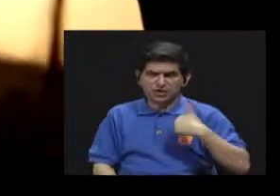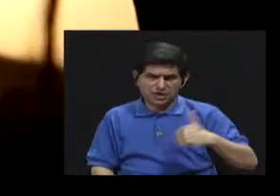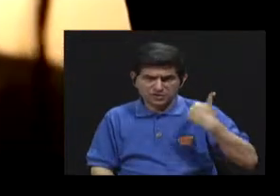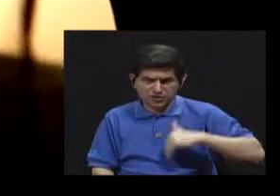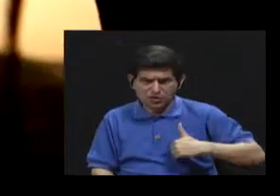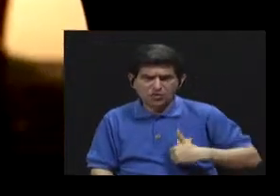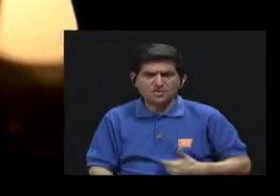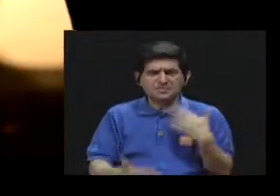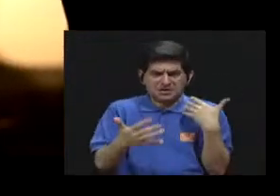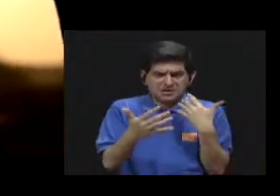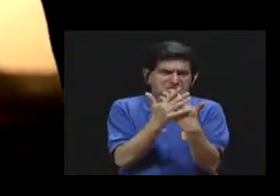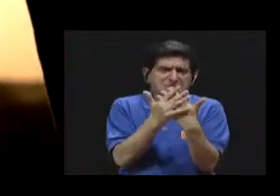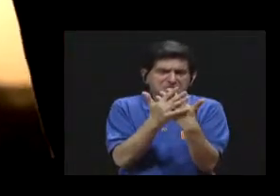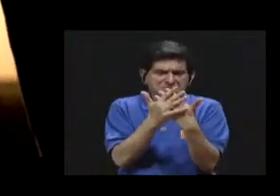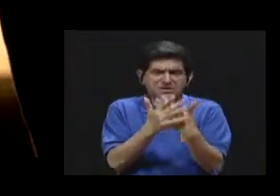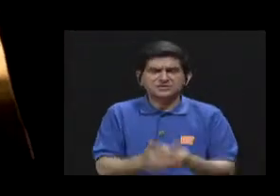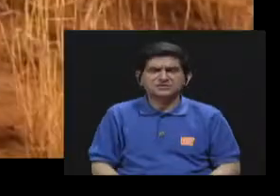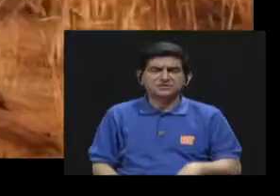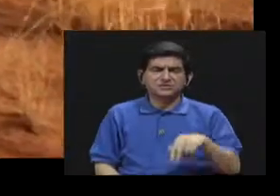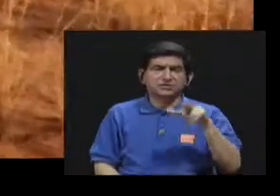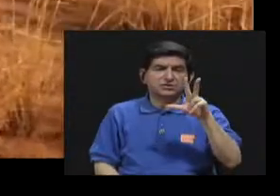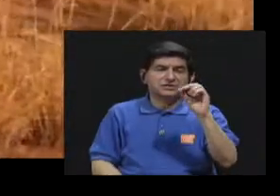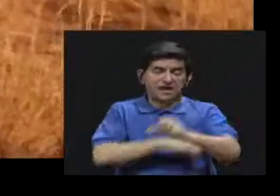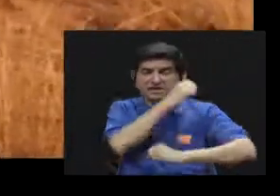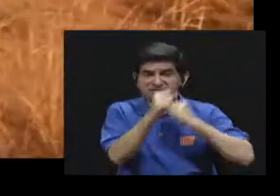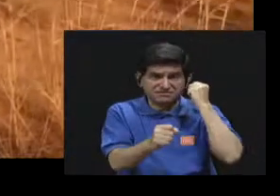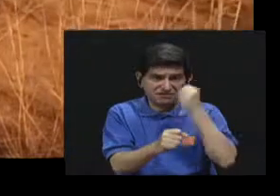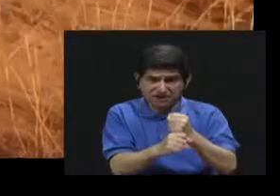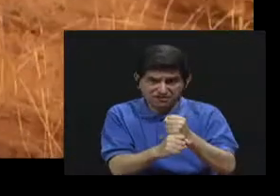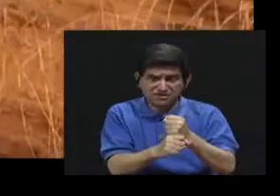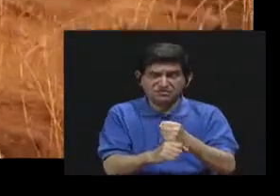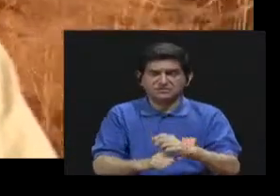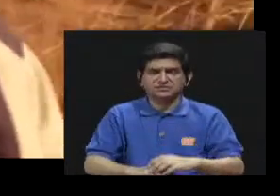hombre encarcelado durante más de 3 décadas.